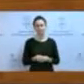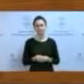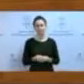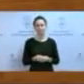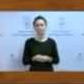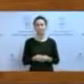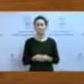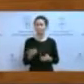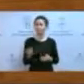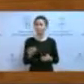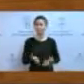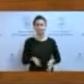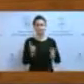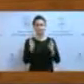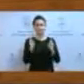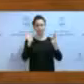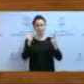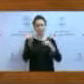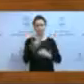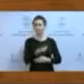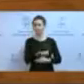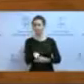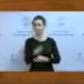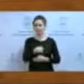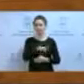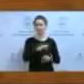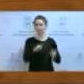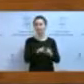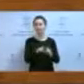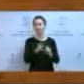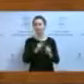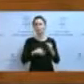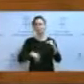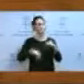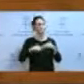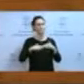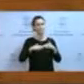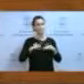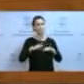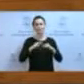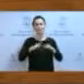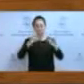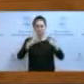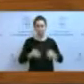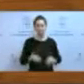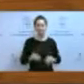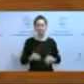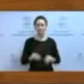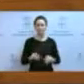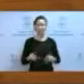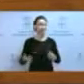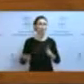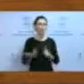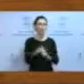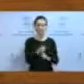las que permitan atender a todos, como si fuera de grado máximo, para asegurar que se llegue a